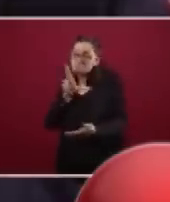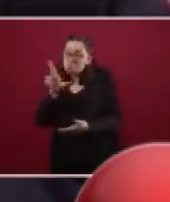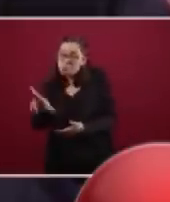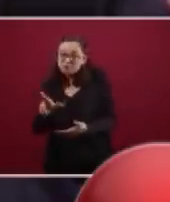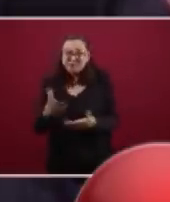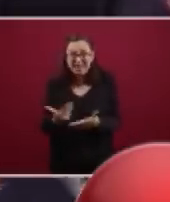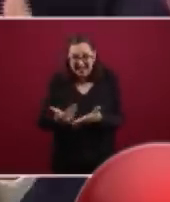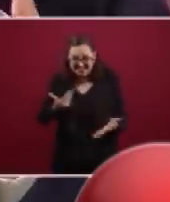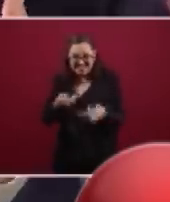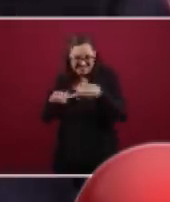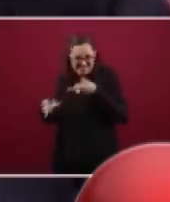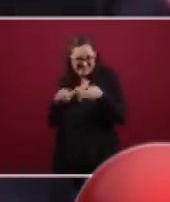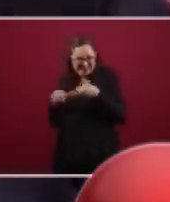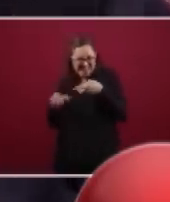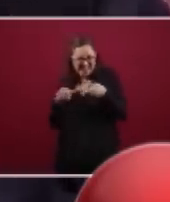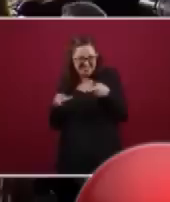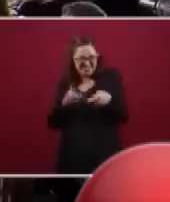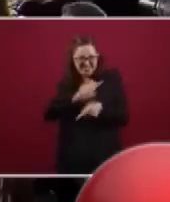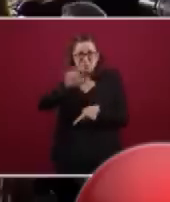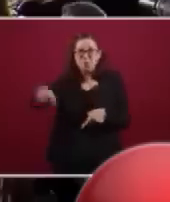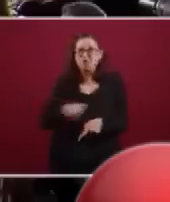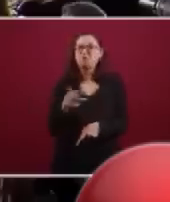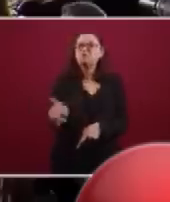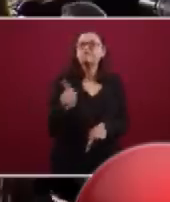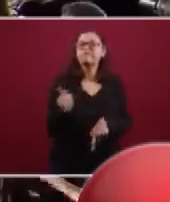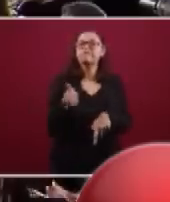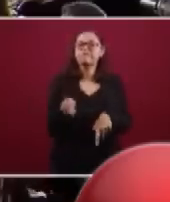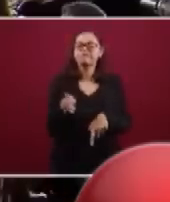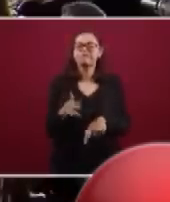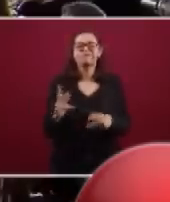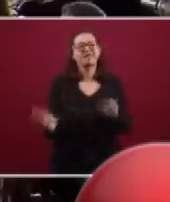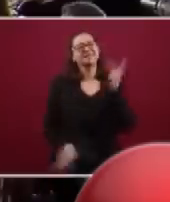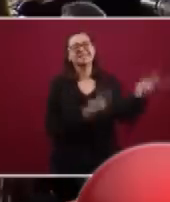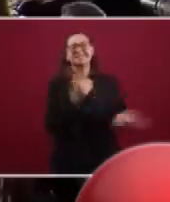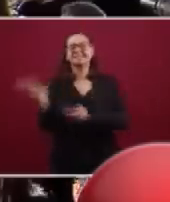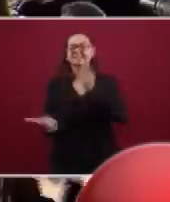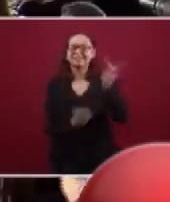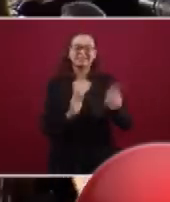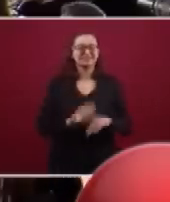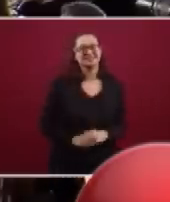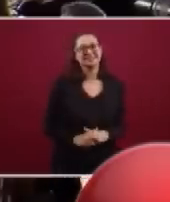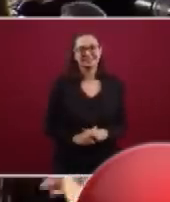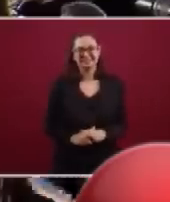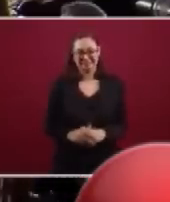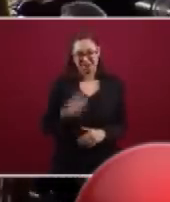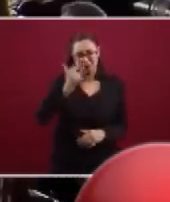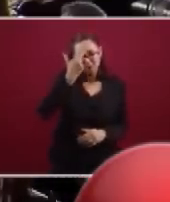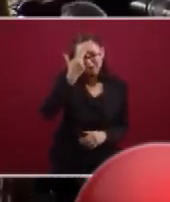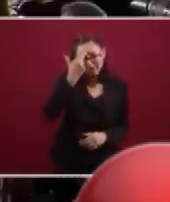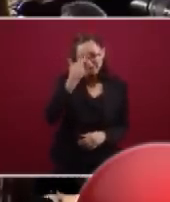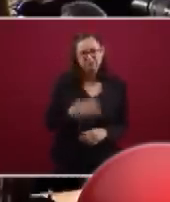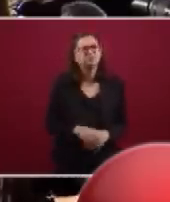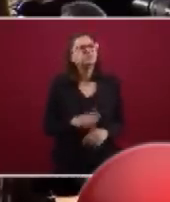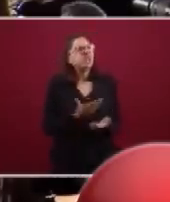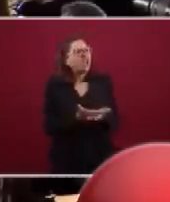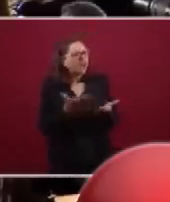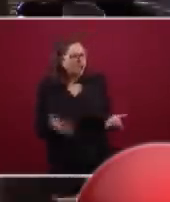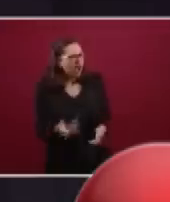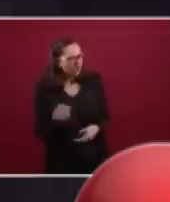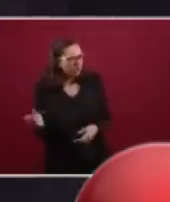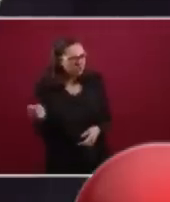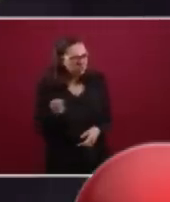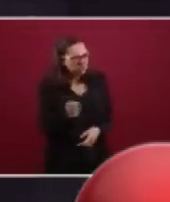No les entregan preguntas,